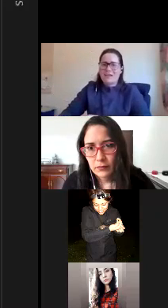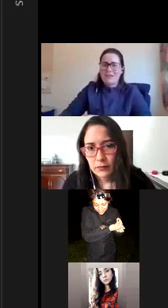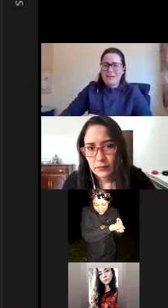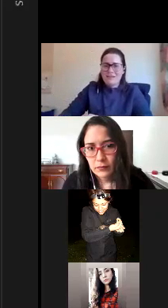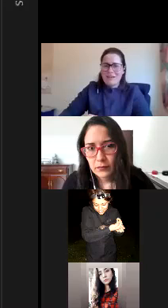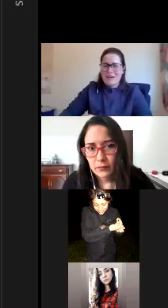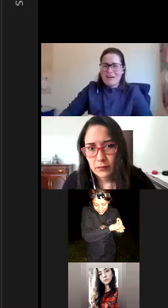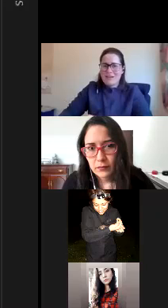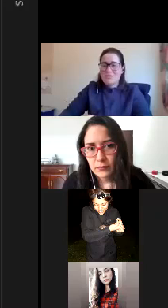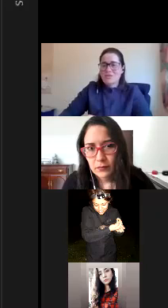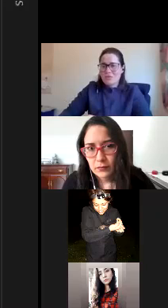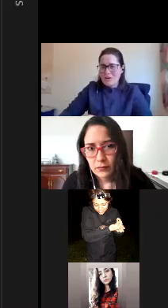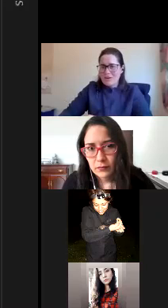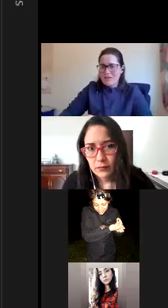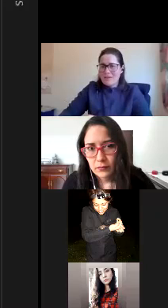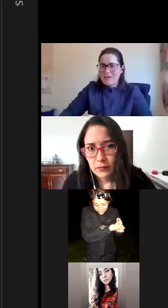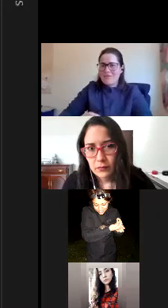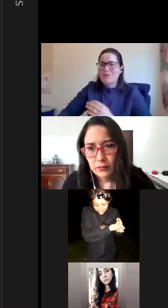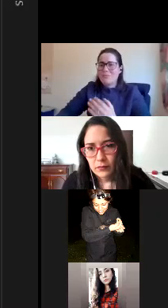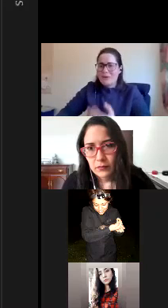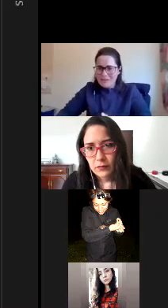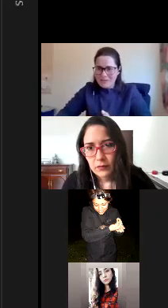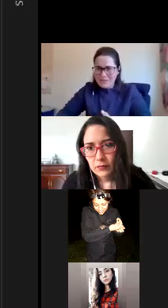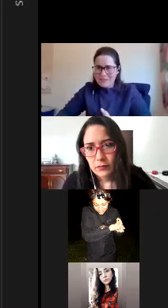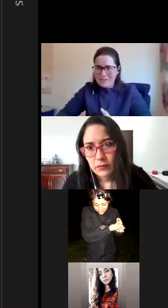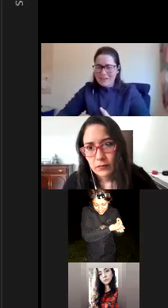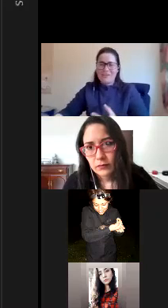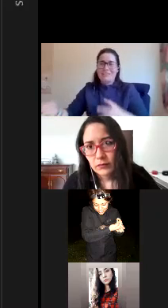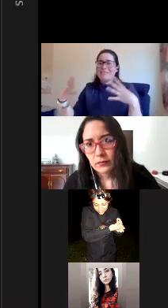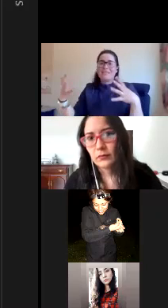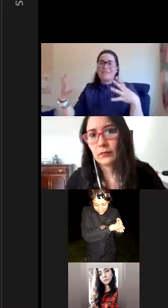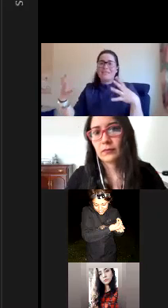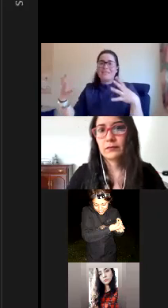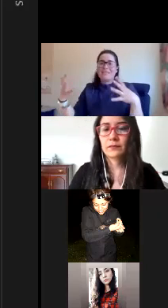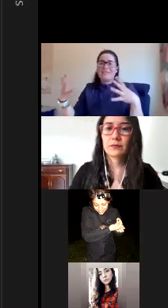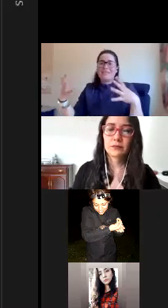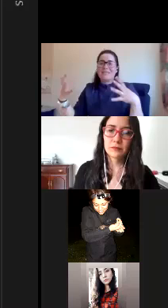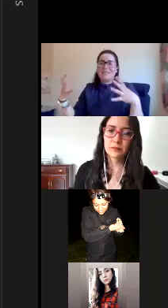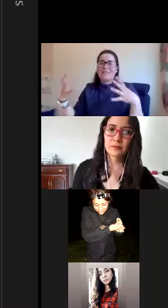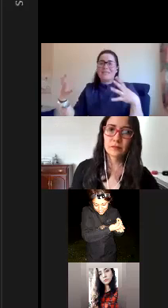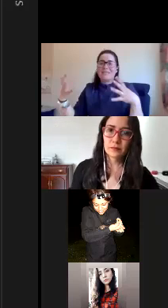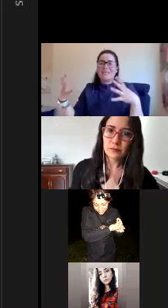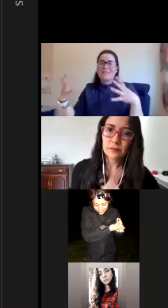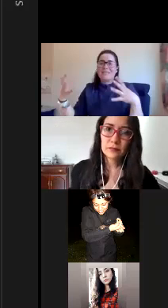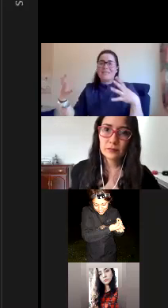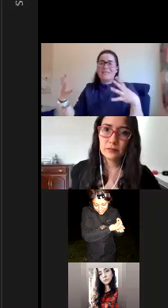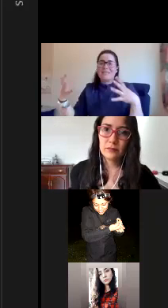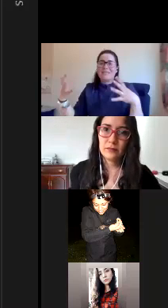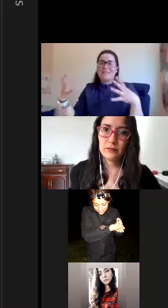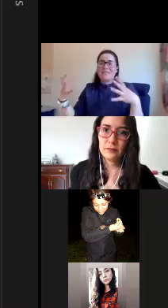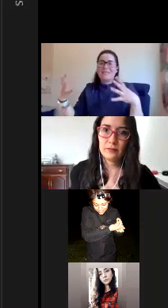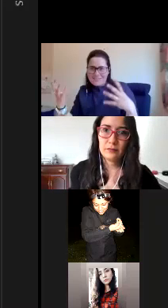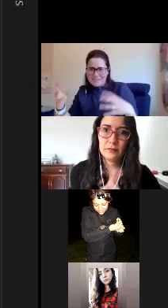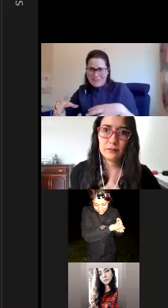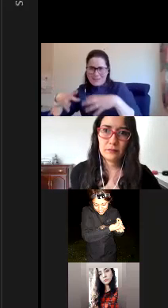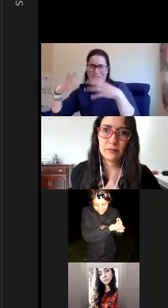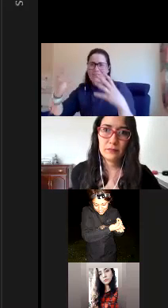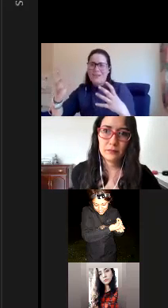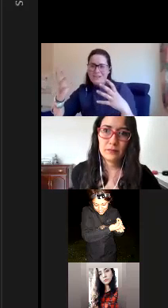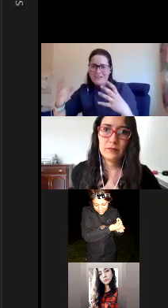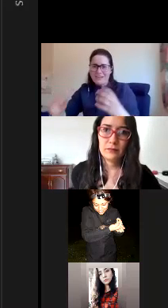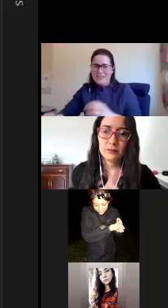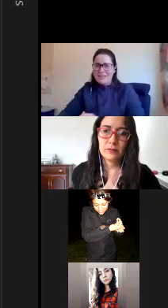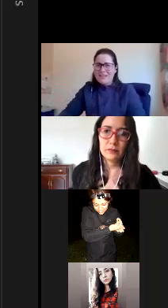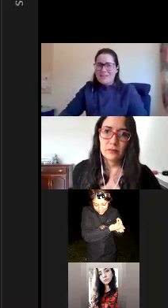entonces aquí hay sol y hay fitoplancton, que lo que está esperando es nutrientes y